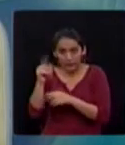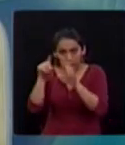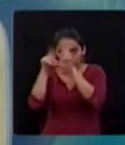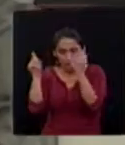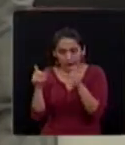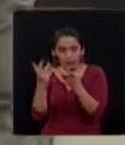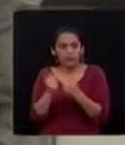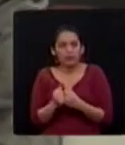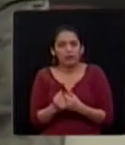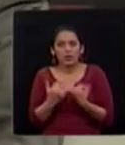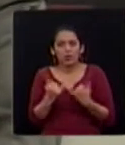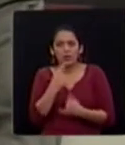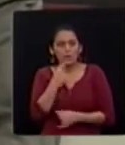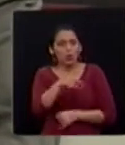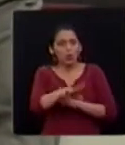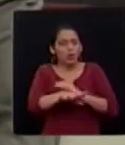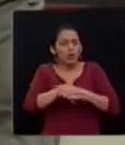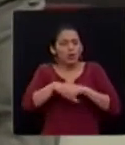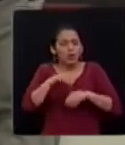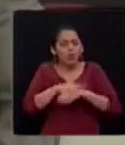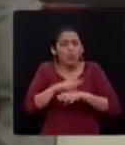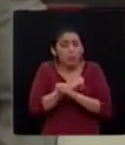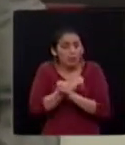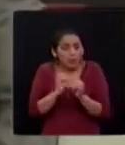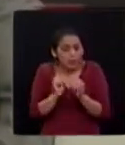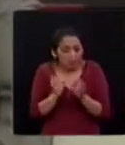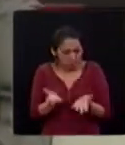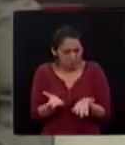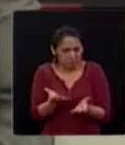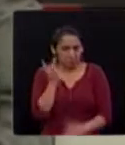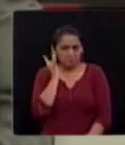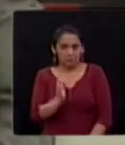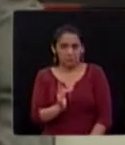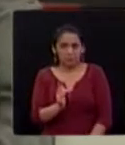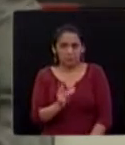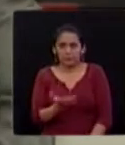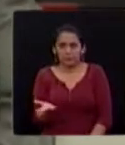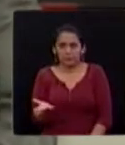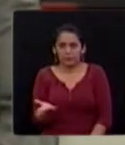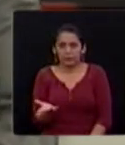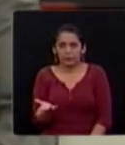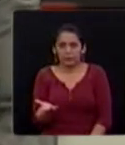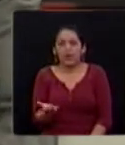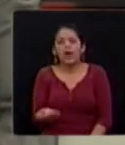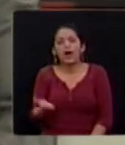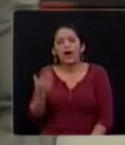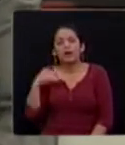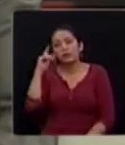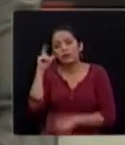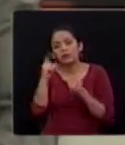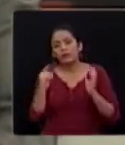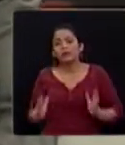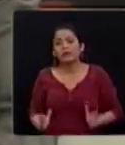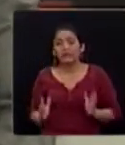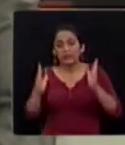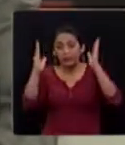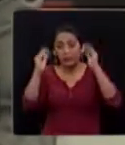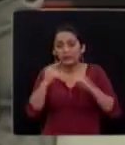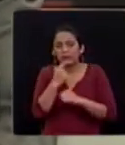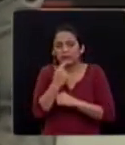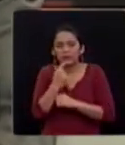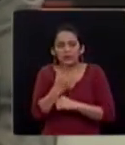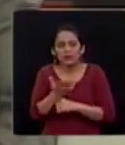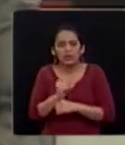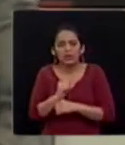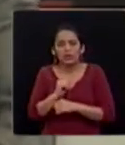Miami, el apresamiento preventivo y los millones de dólares que la misma fiscalía ha indicado habría recibido